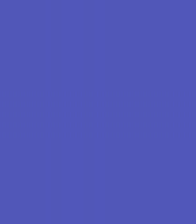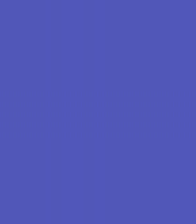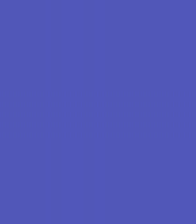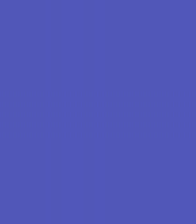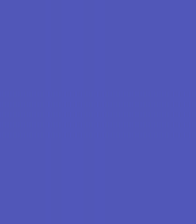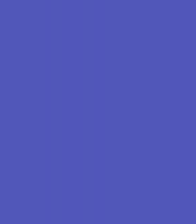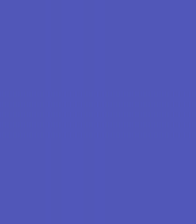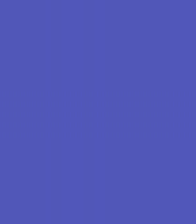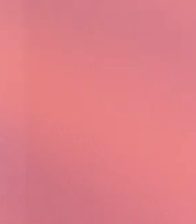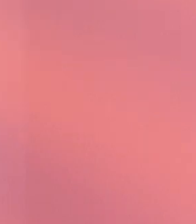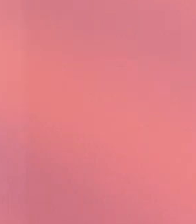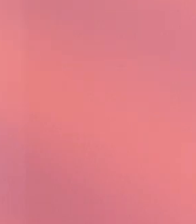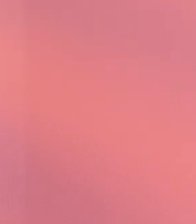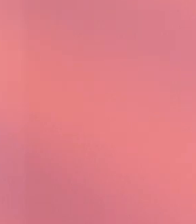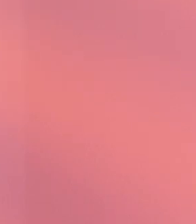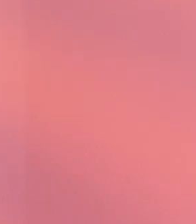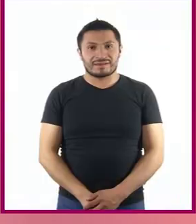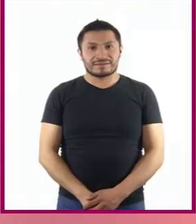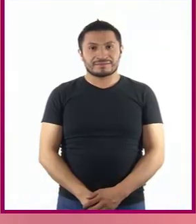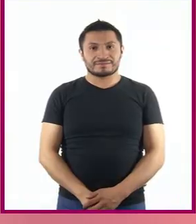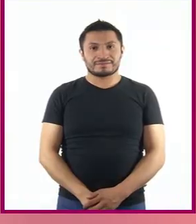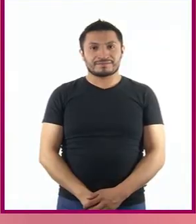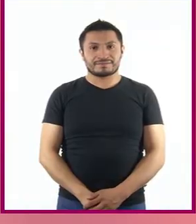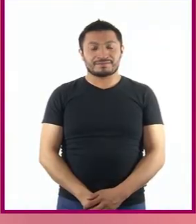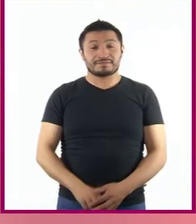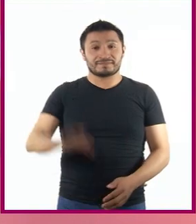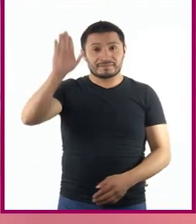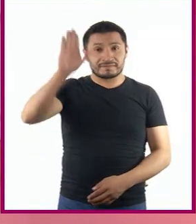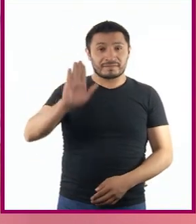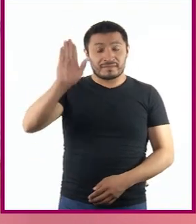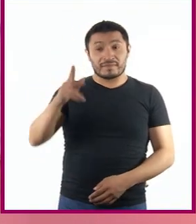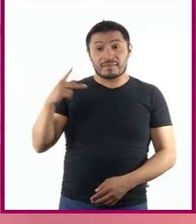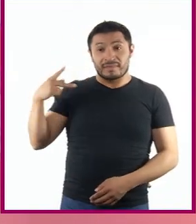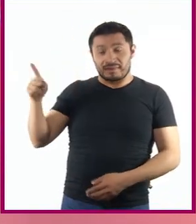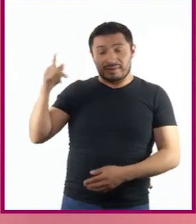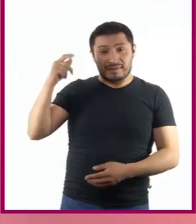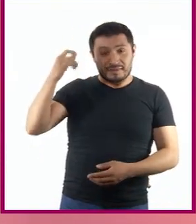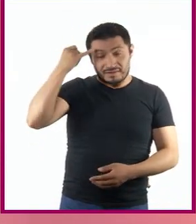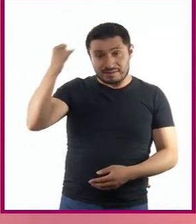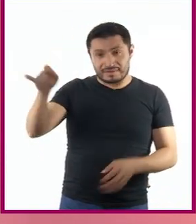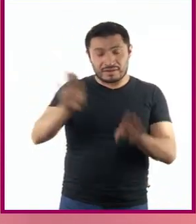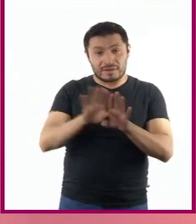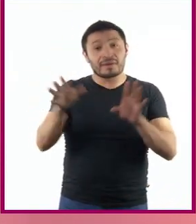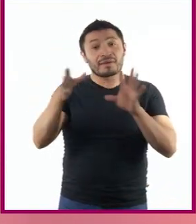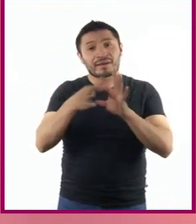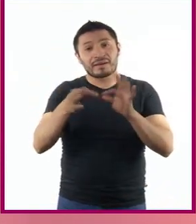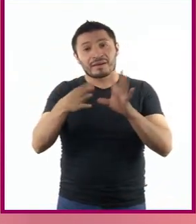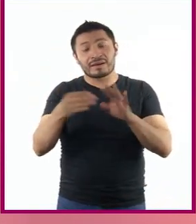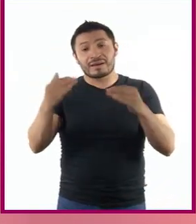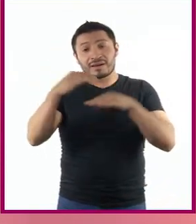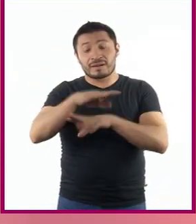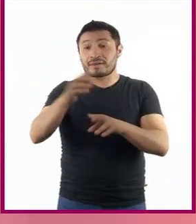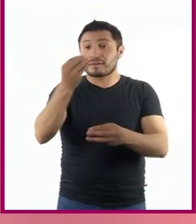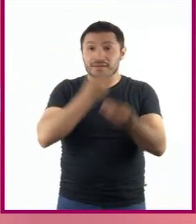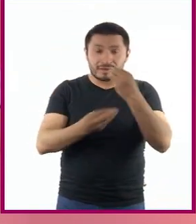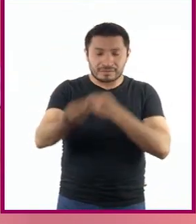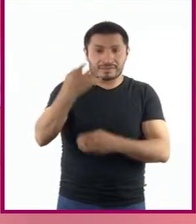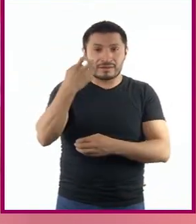o almidones. Me parece que el autor externa su postura acerca de los alimentos y que estos son disfrazados como